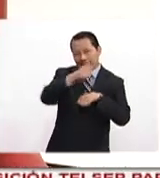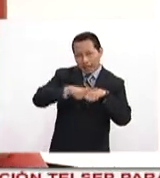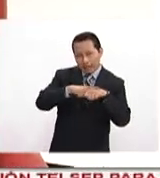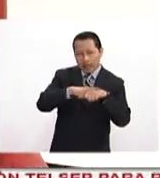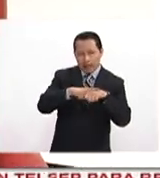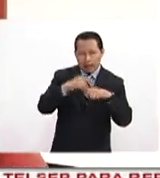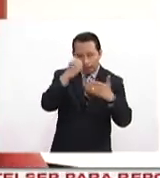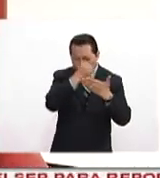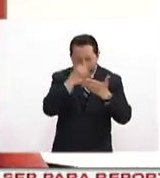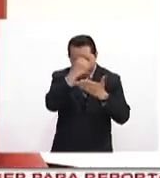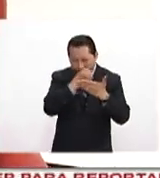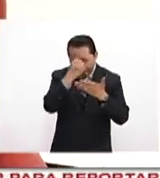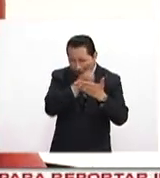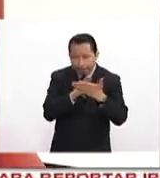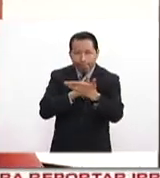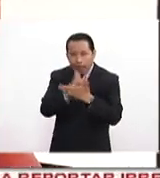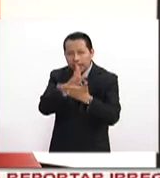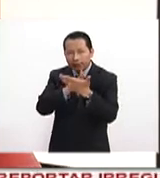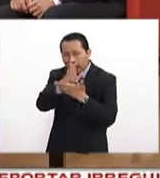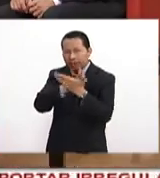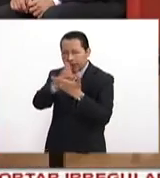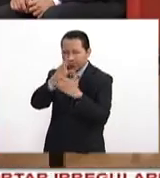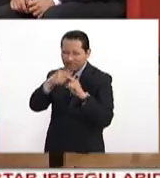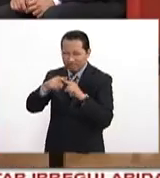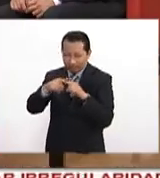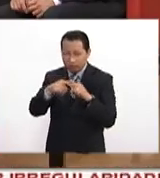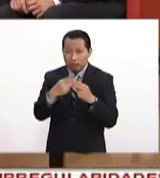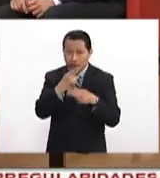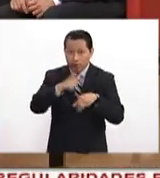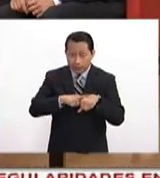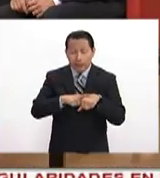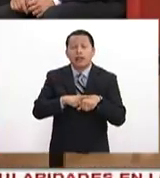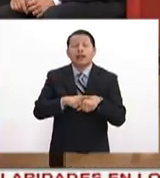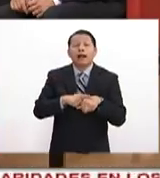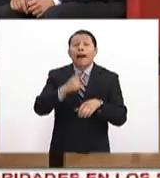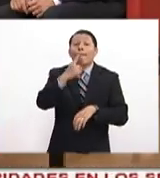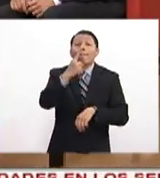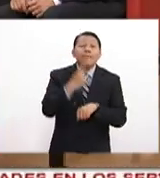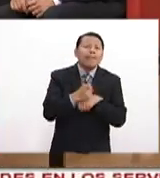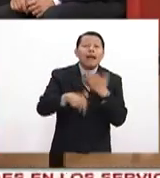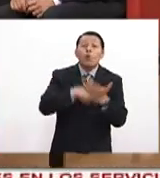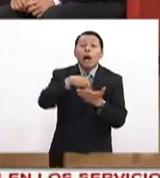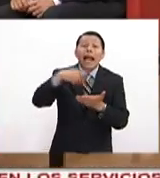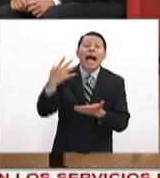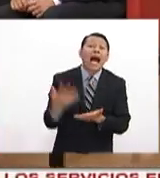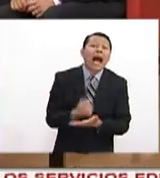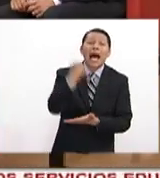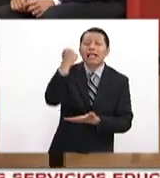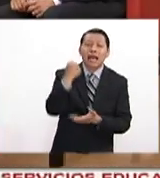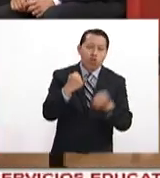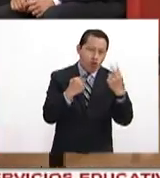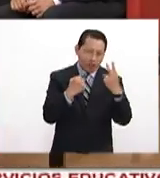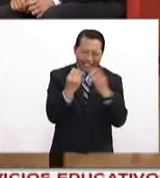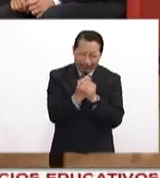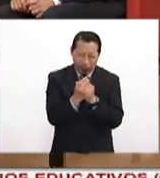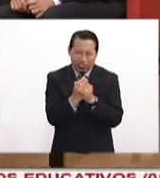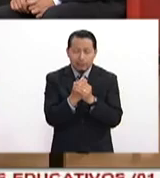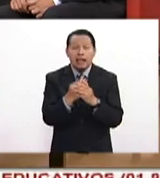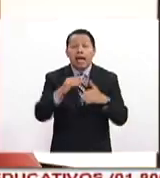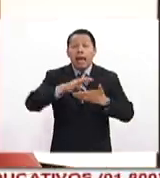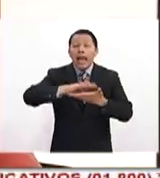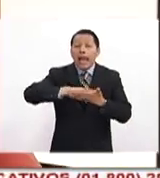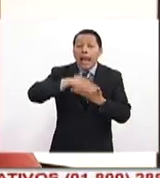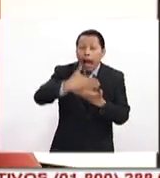selección y pasen a la etapa nacional. Todos los niños primer lugar se ganan en las 2 categorías una laptop,